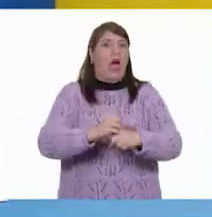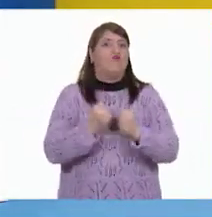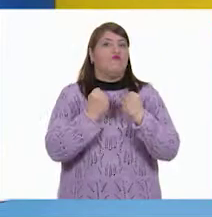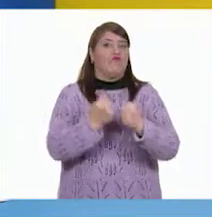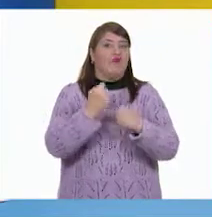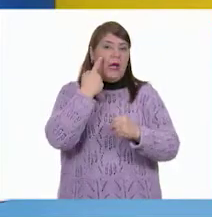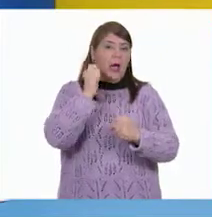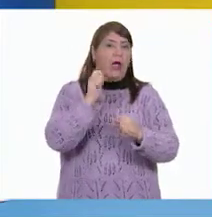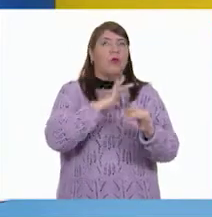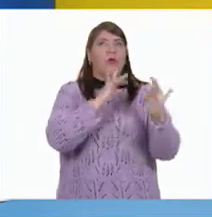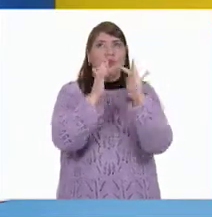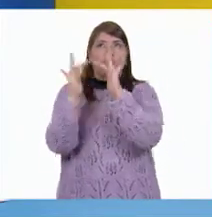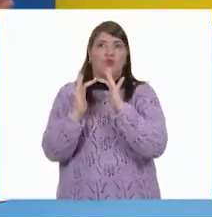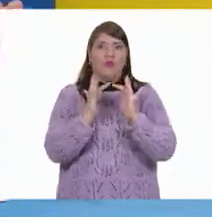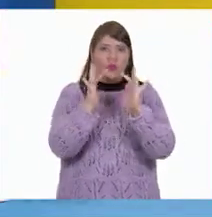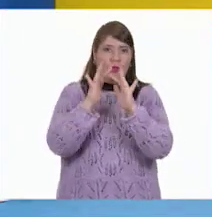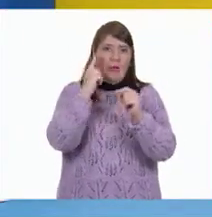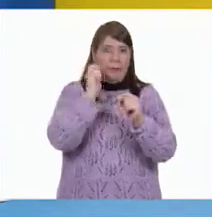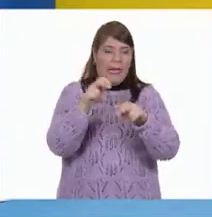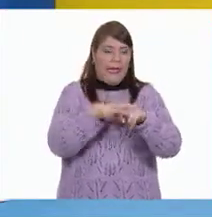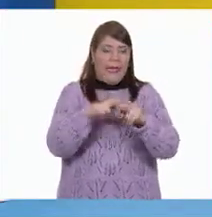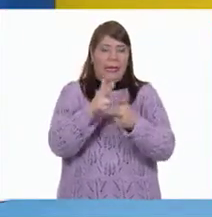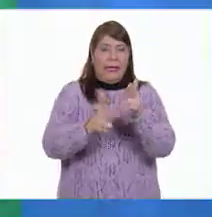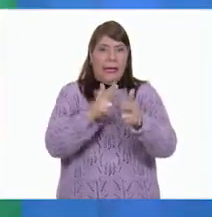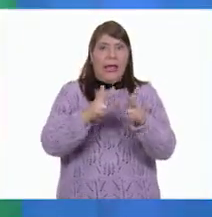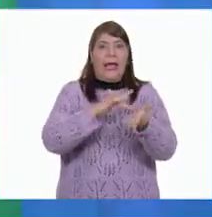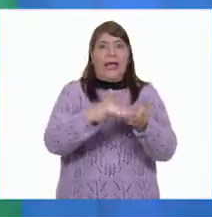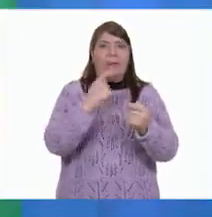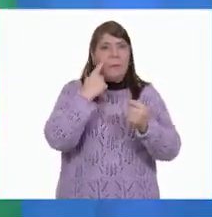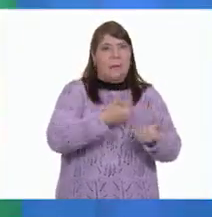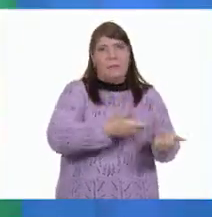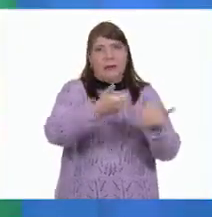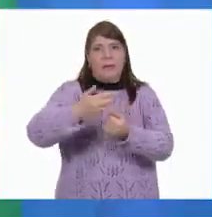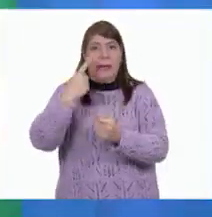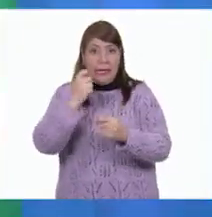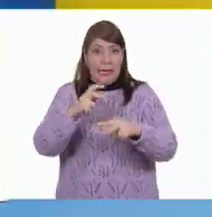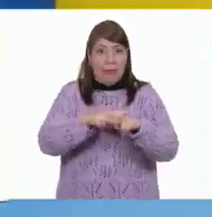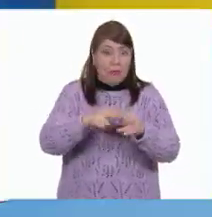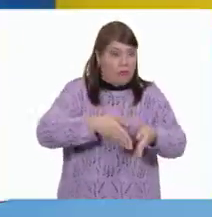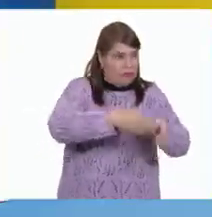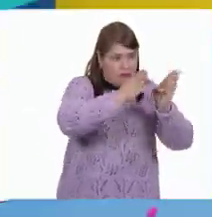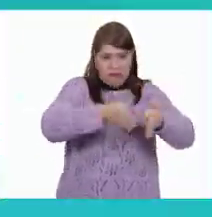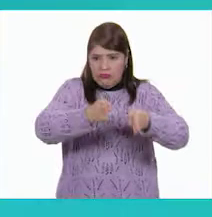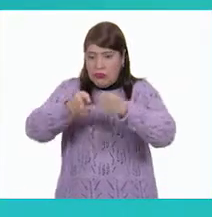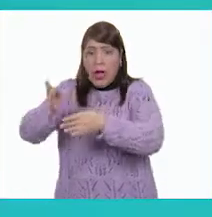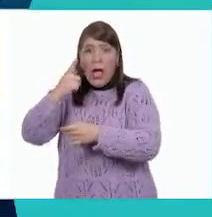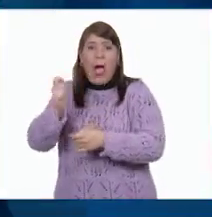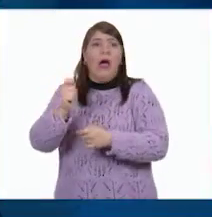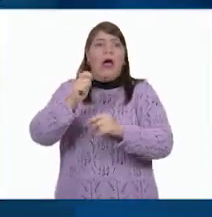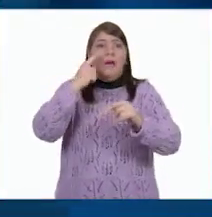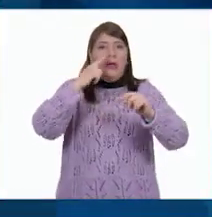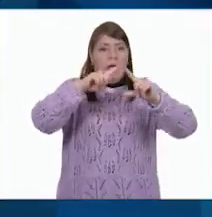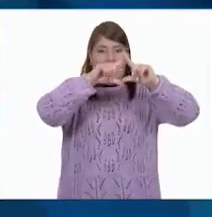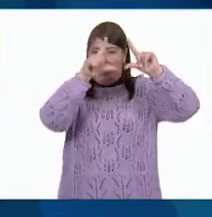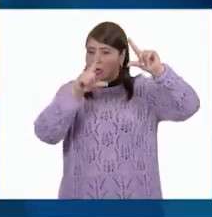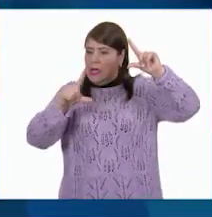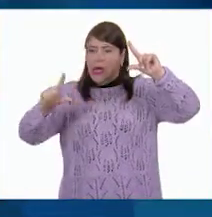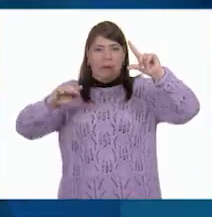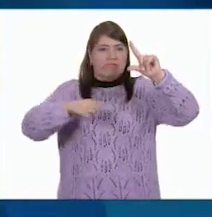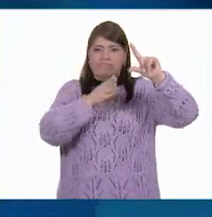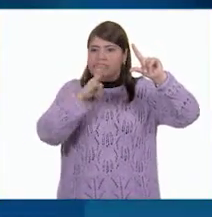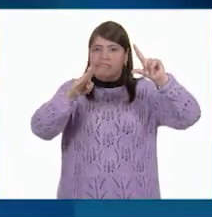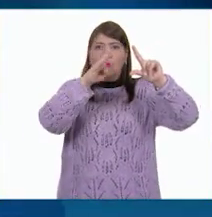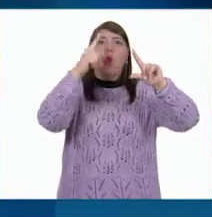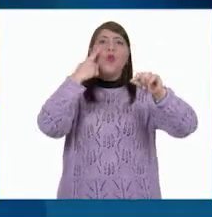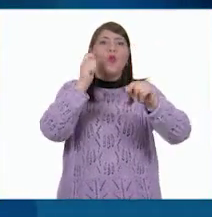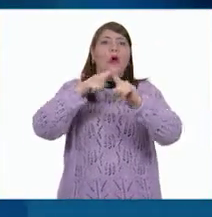las interconexiones del ramal ferrocarrilero. Las vías férreas también cambiaron el paisaje del país por completo y